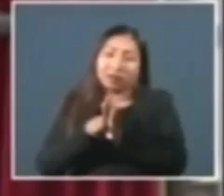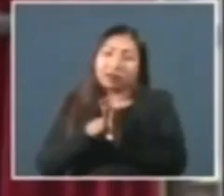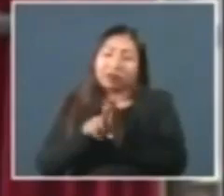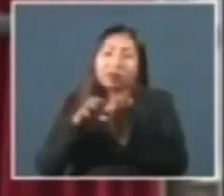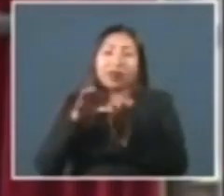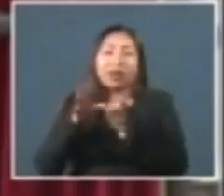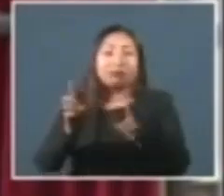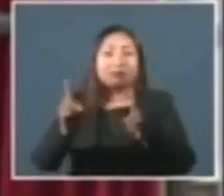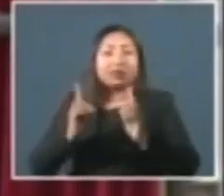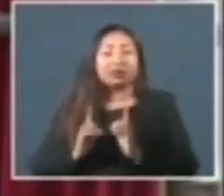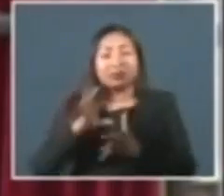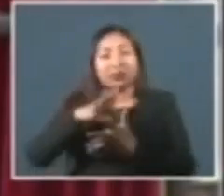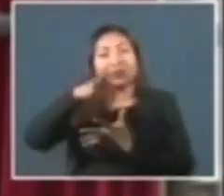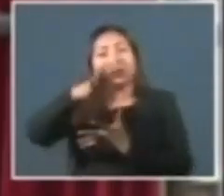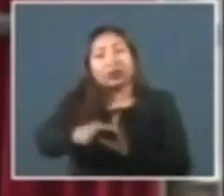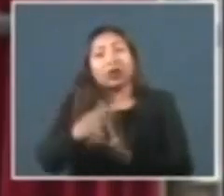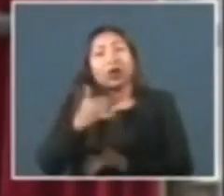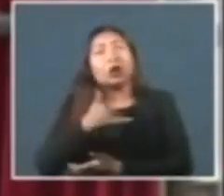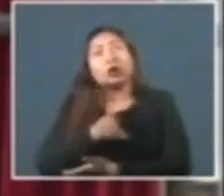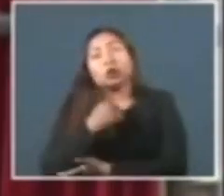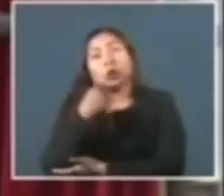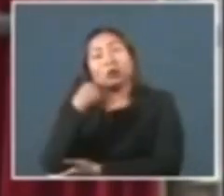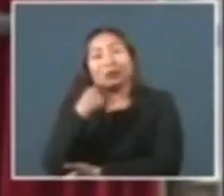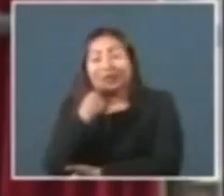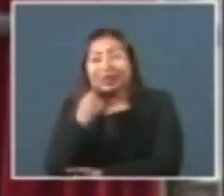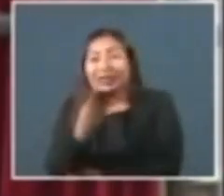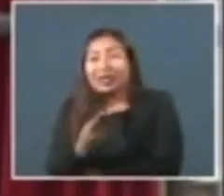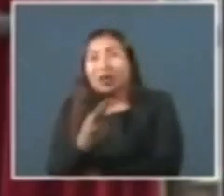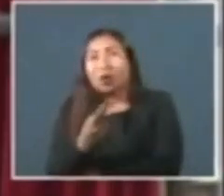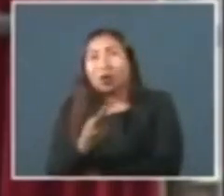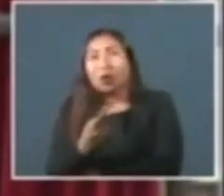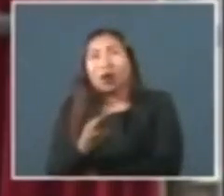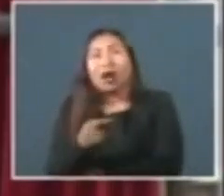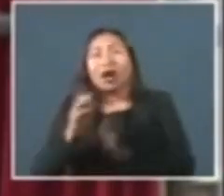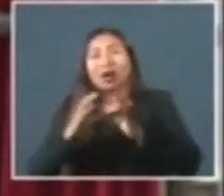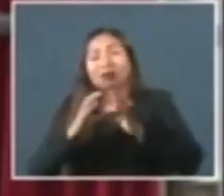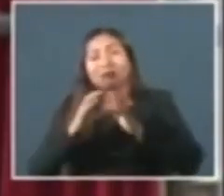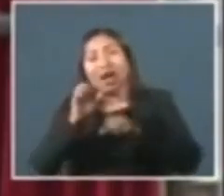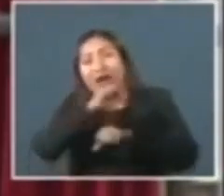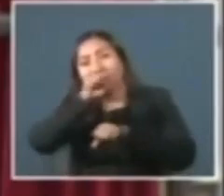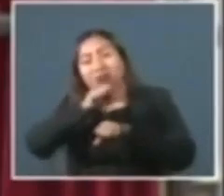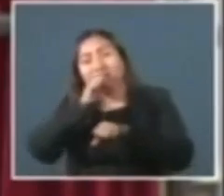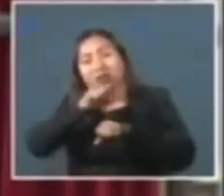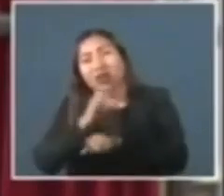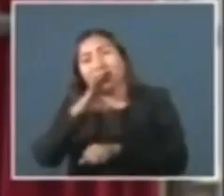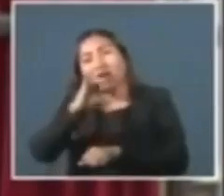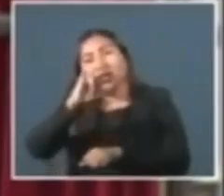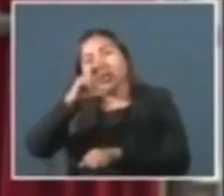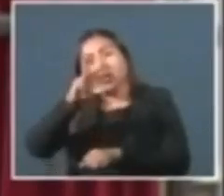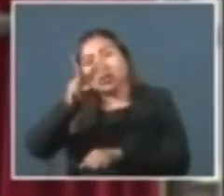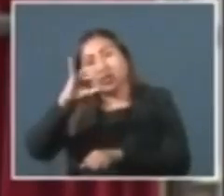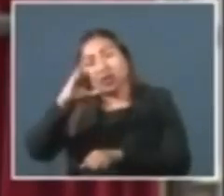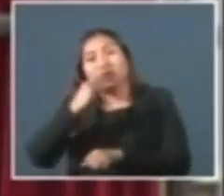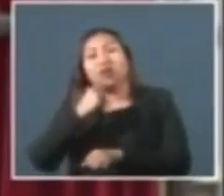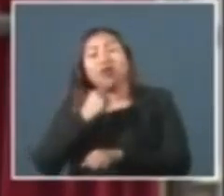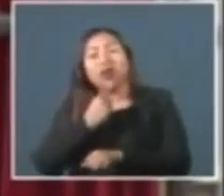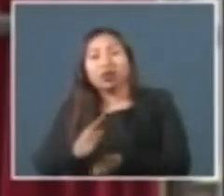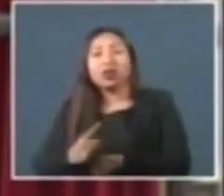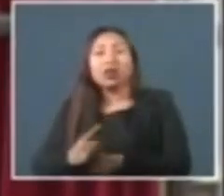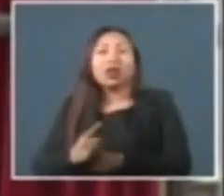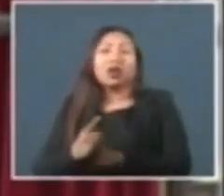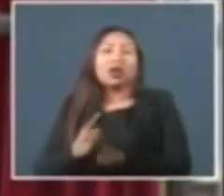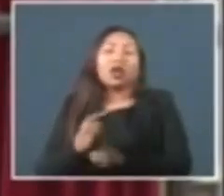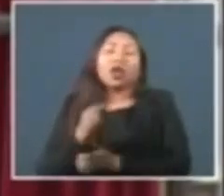yo le digo a esa misma sociedad civil que lo han parado tanto a usted.